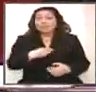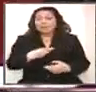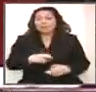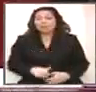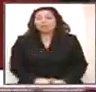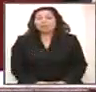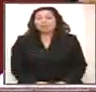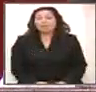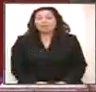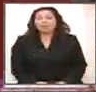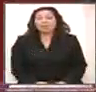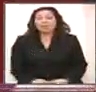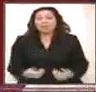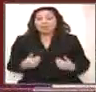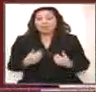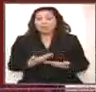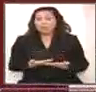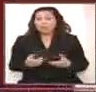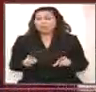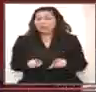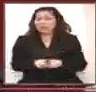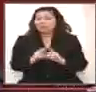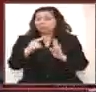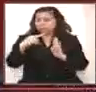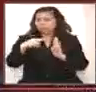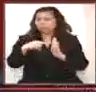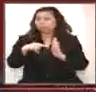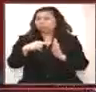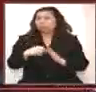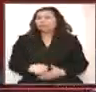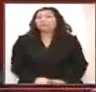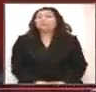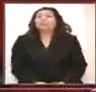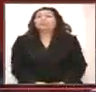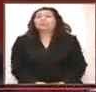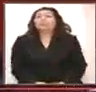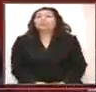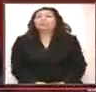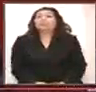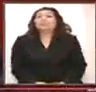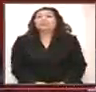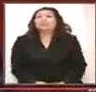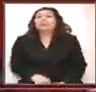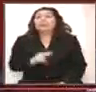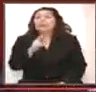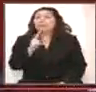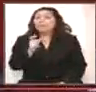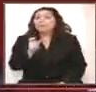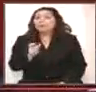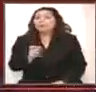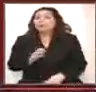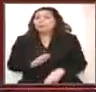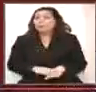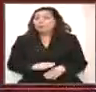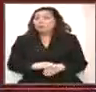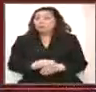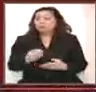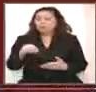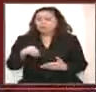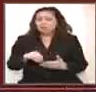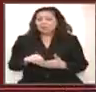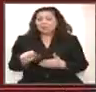Público. Tienen ustedes también a la vista la situación del Perú respecto del